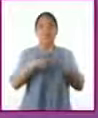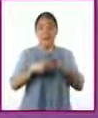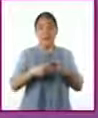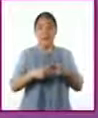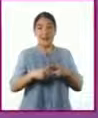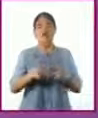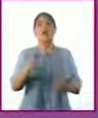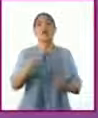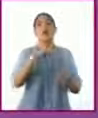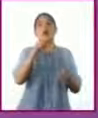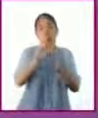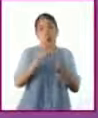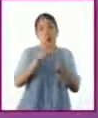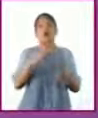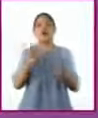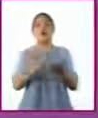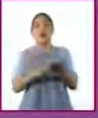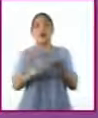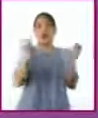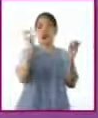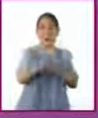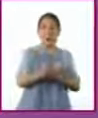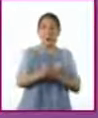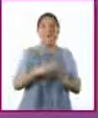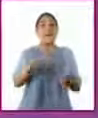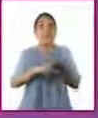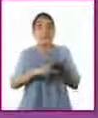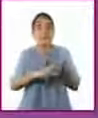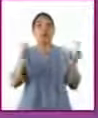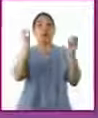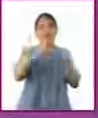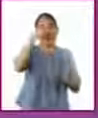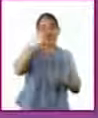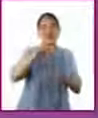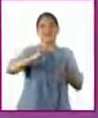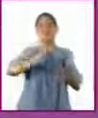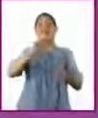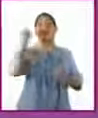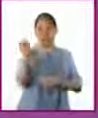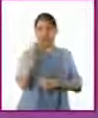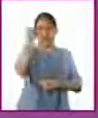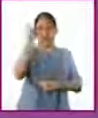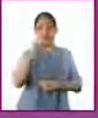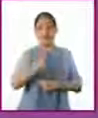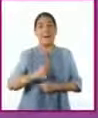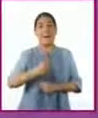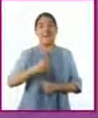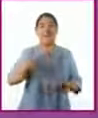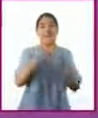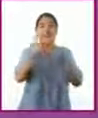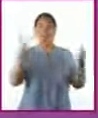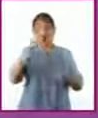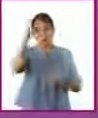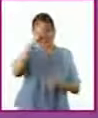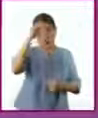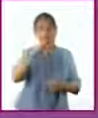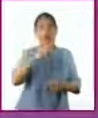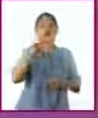Matemáticas en rosa oscuro. Verde oscuro para tecnología. Historia y cultura en